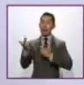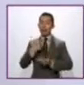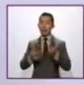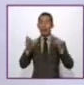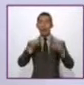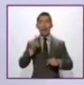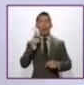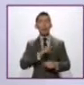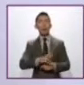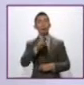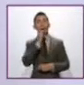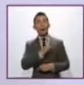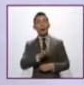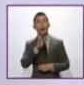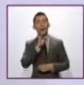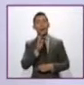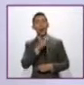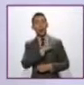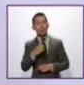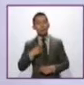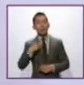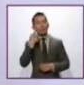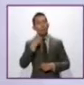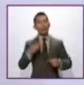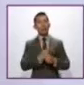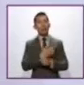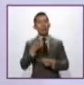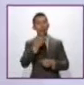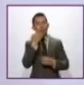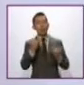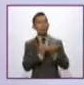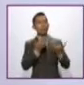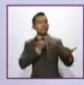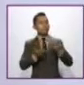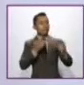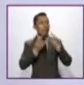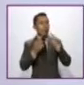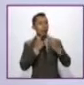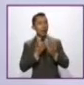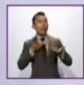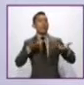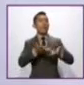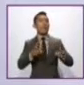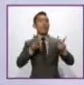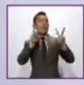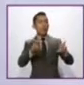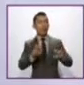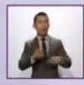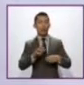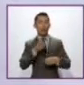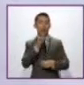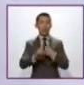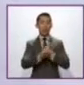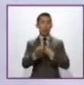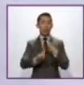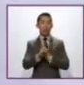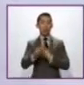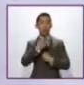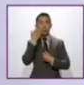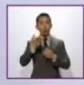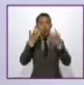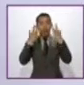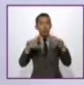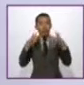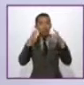sentarnos con los papás y tenemos que sentarnos con las escuelas para ver de qué forma se va a tratar la problemática.